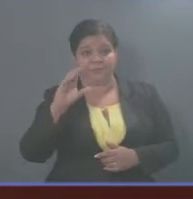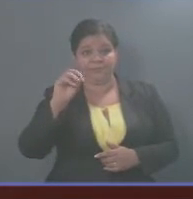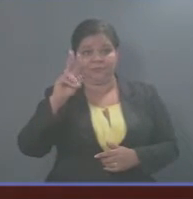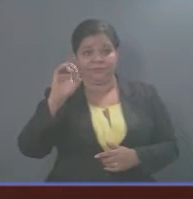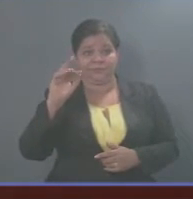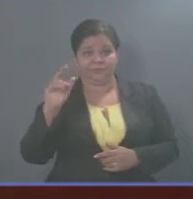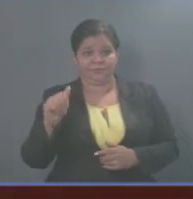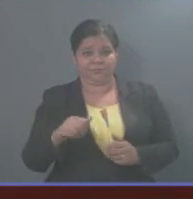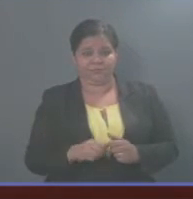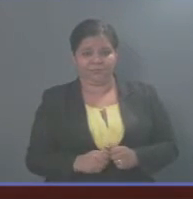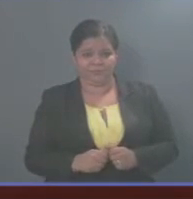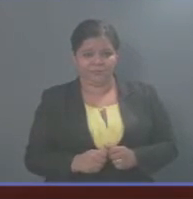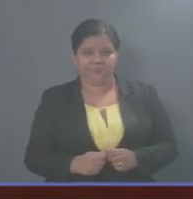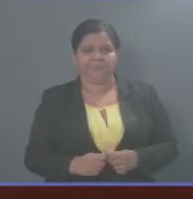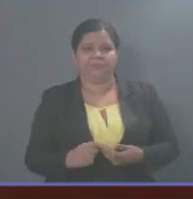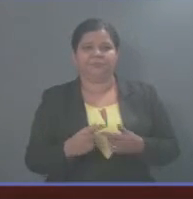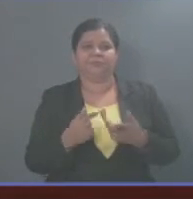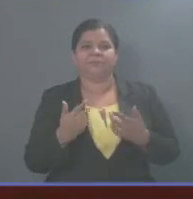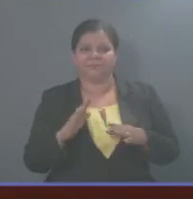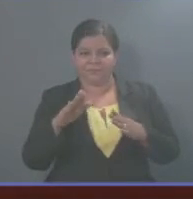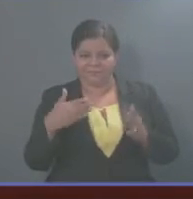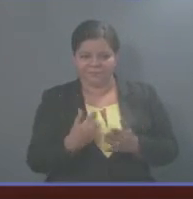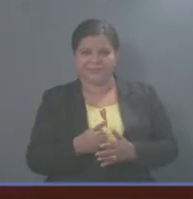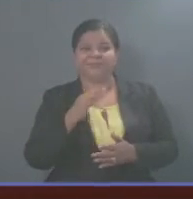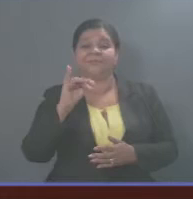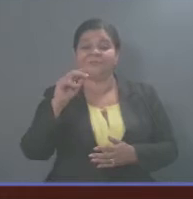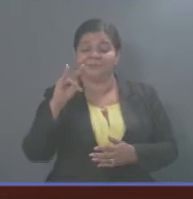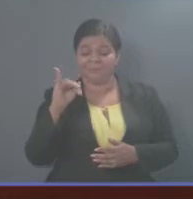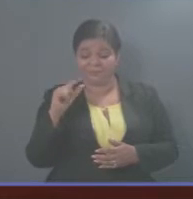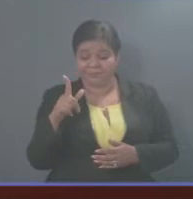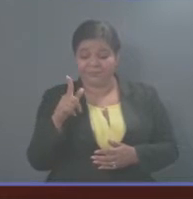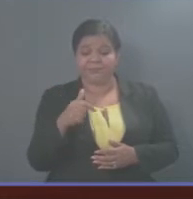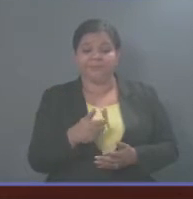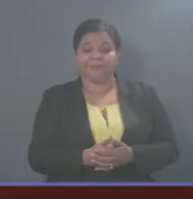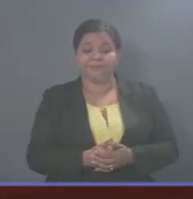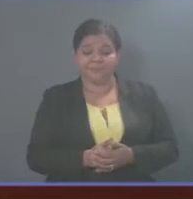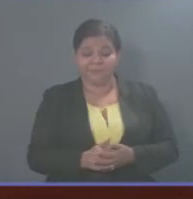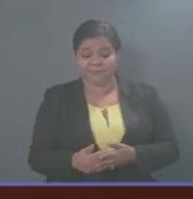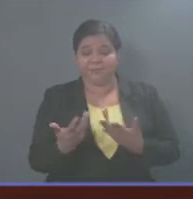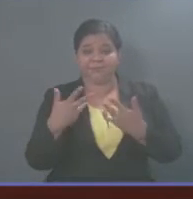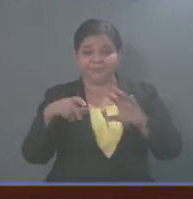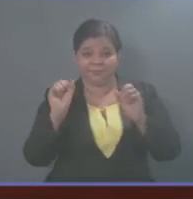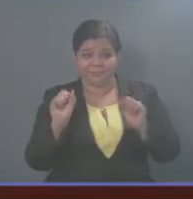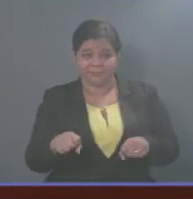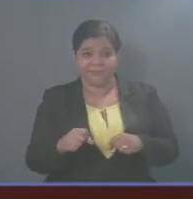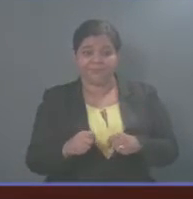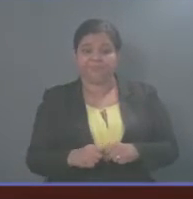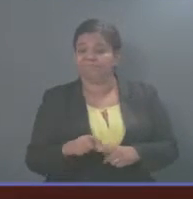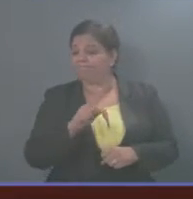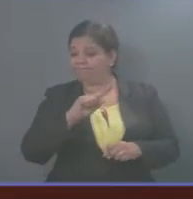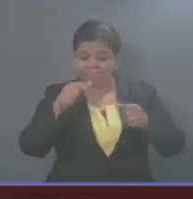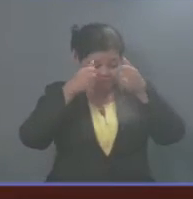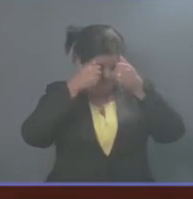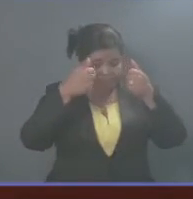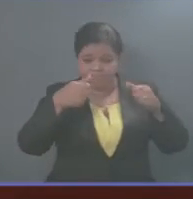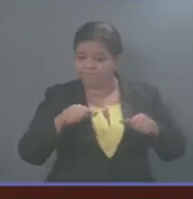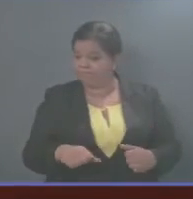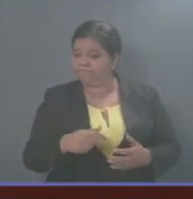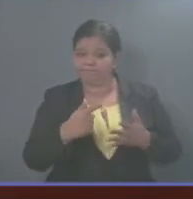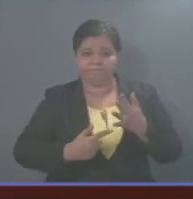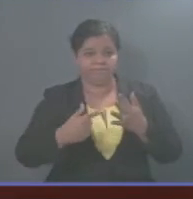en nombre de vendedores de CD y DVD, en el sentido no se aprueben las